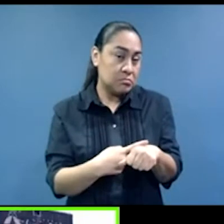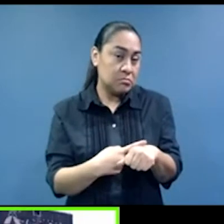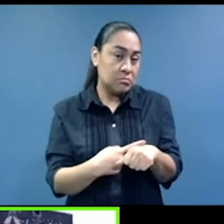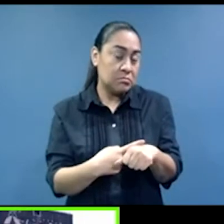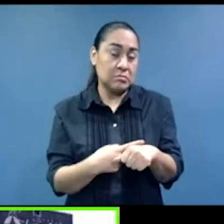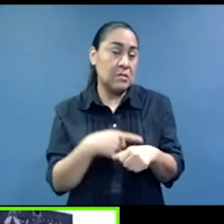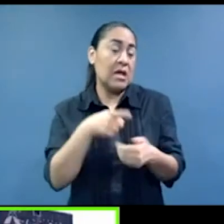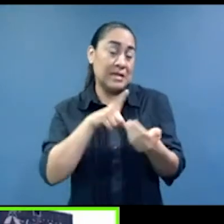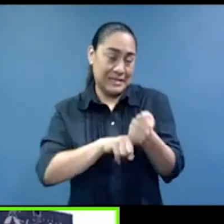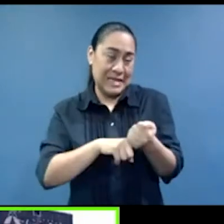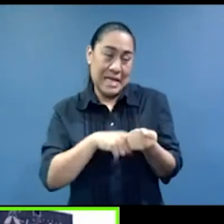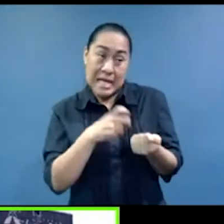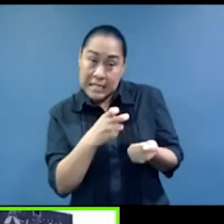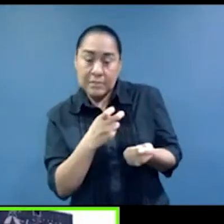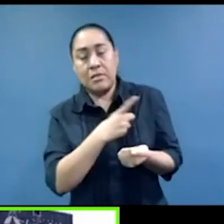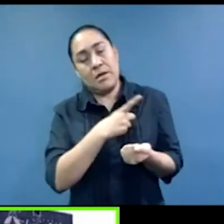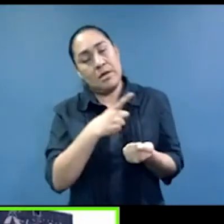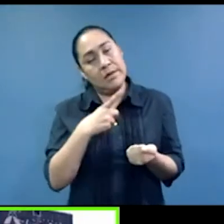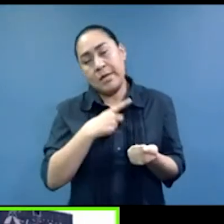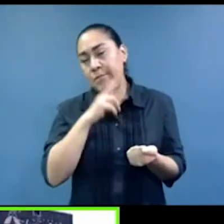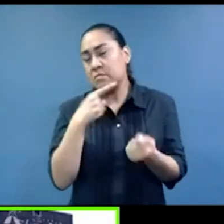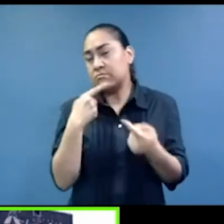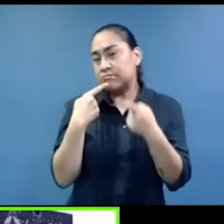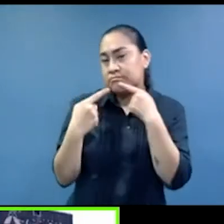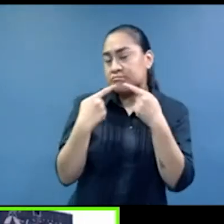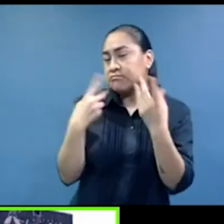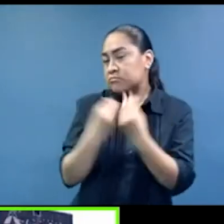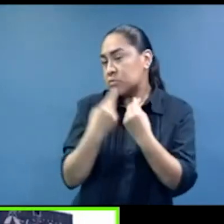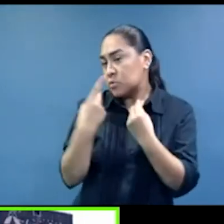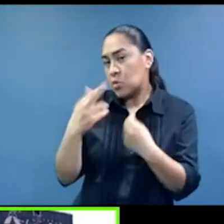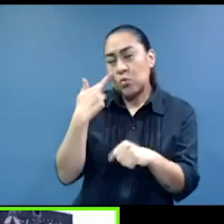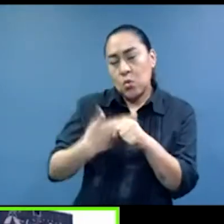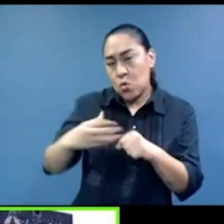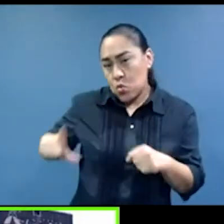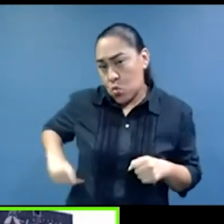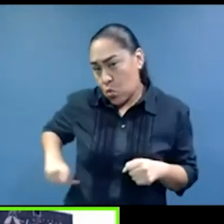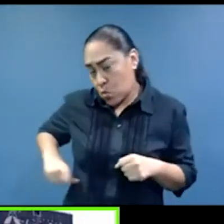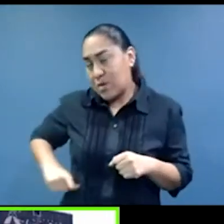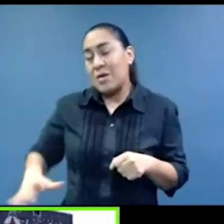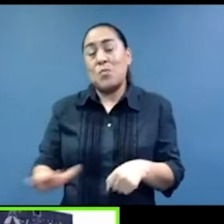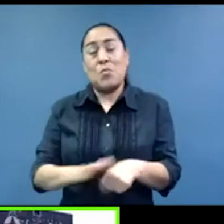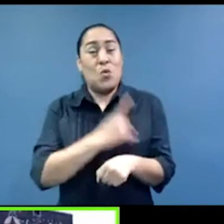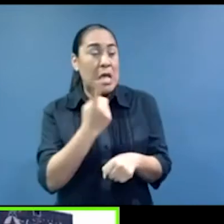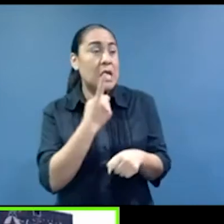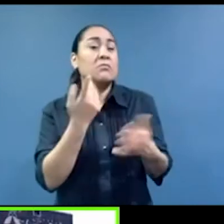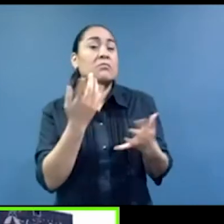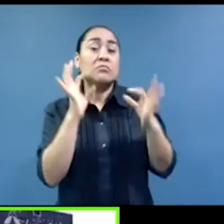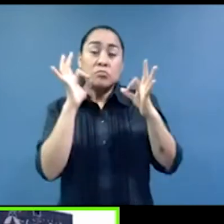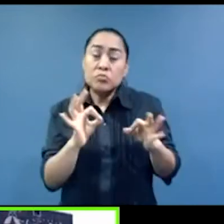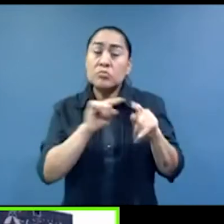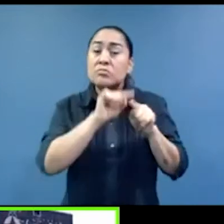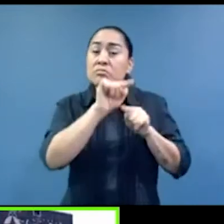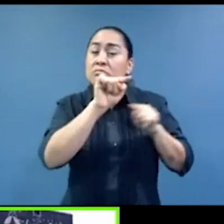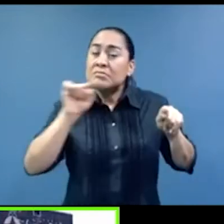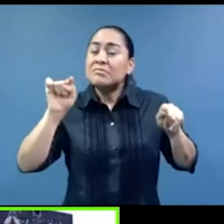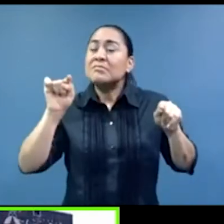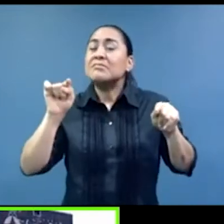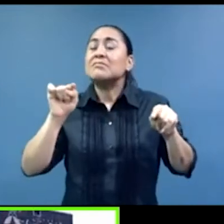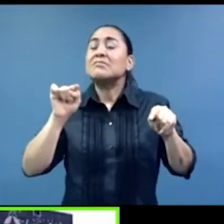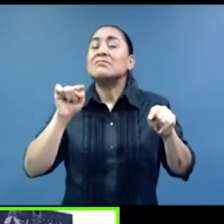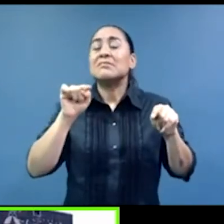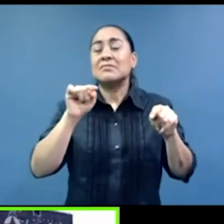es un tema que hay que discutir públicamente, porque no todas las intervenciones a nivel línea celular